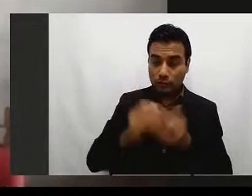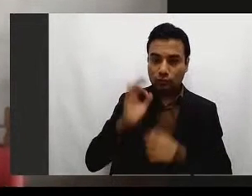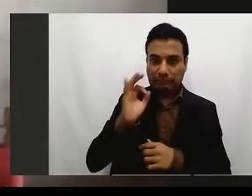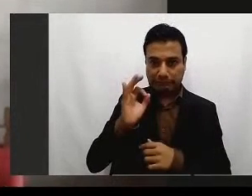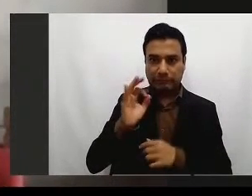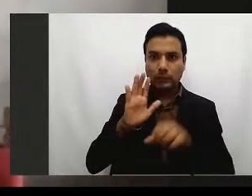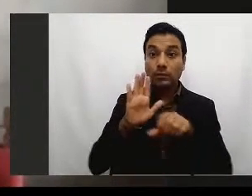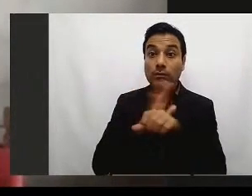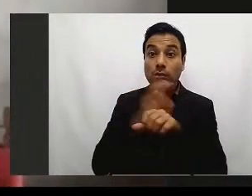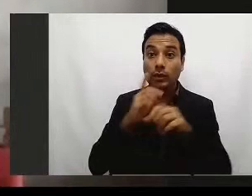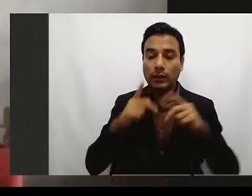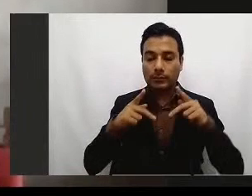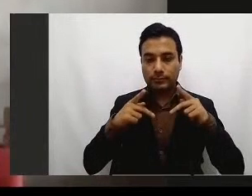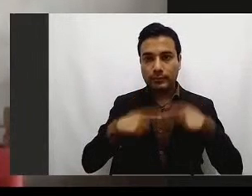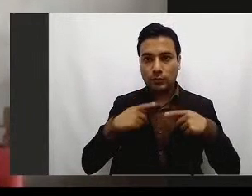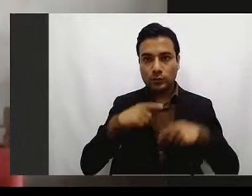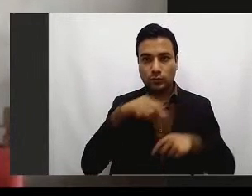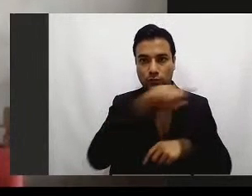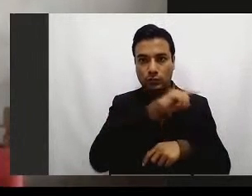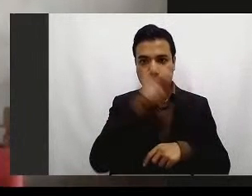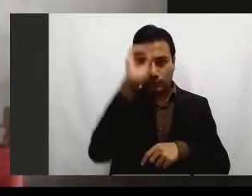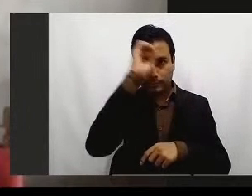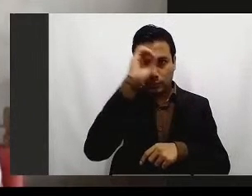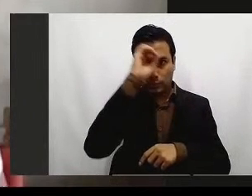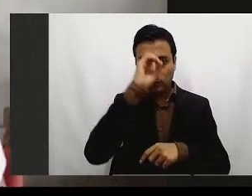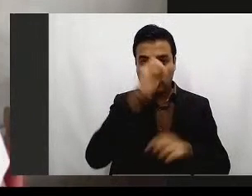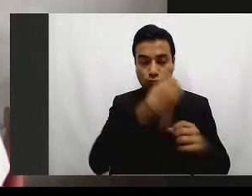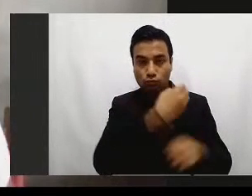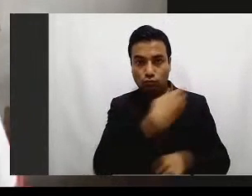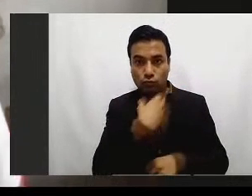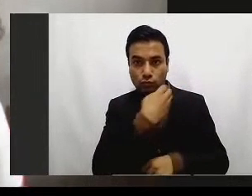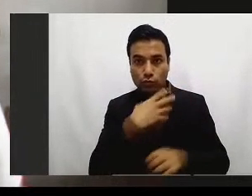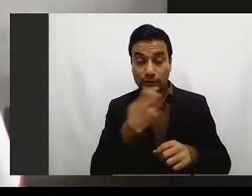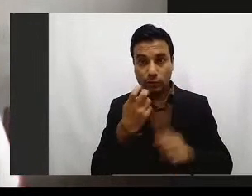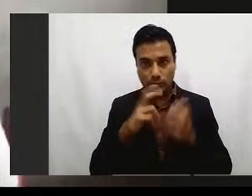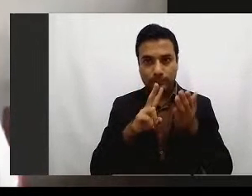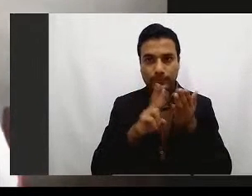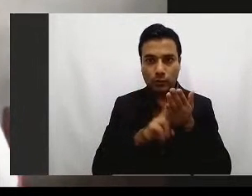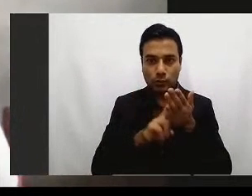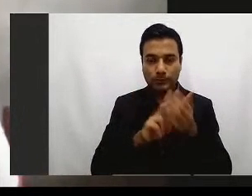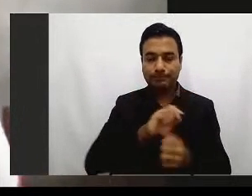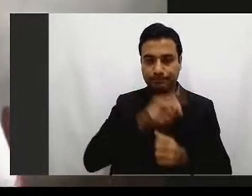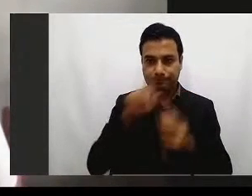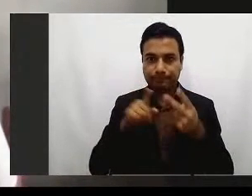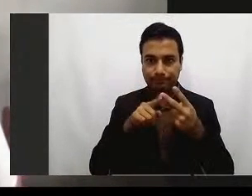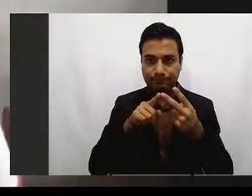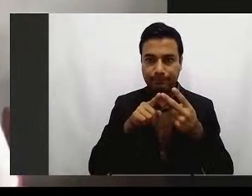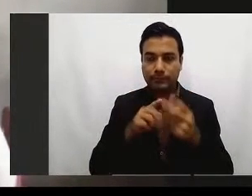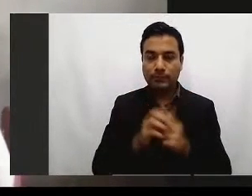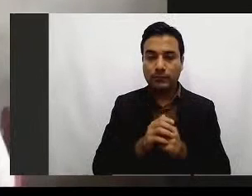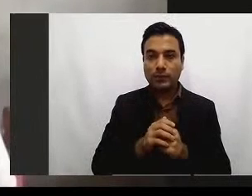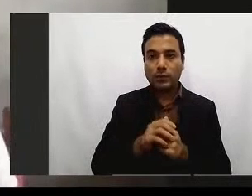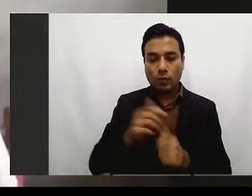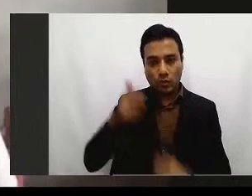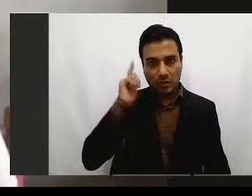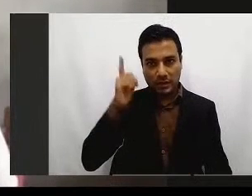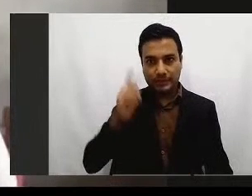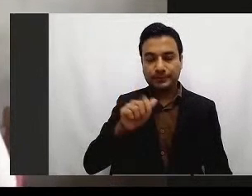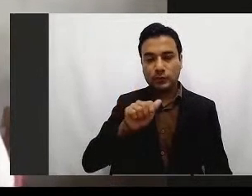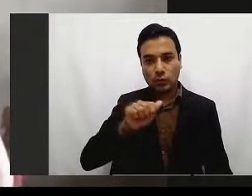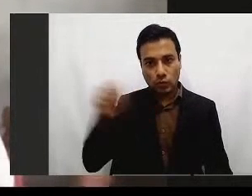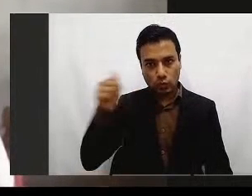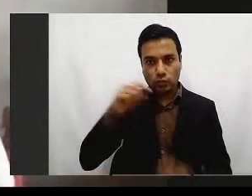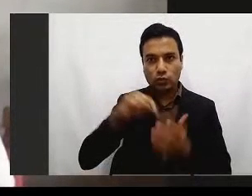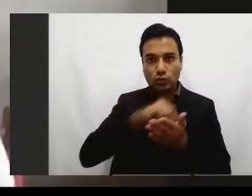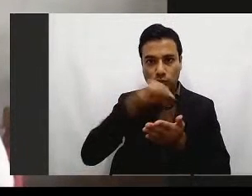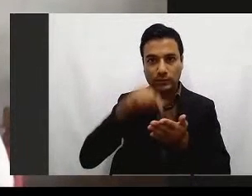tiene un valor muchísimo más grande. Y por otro lado, a mí me encantaría ver que otros gobiernos en otros lugares,